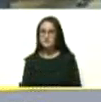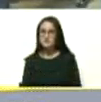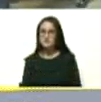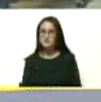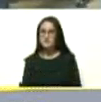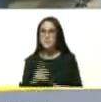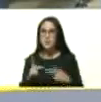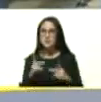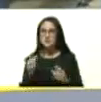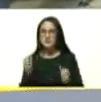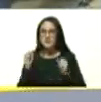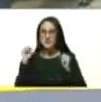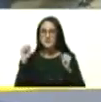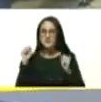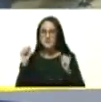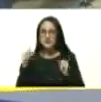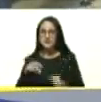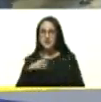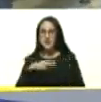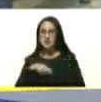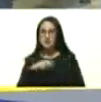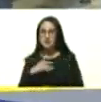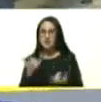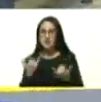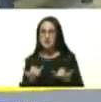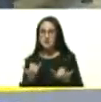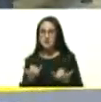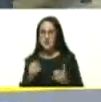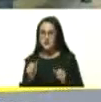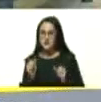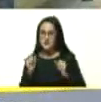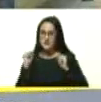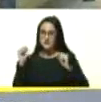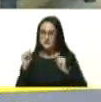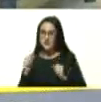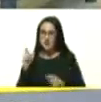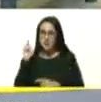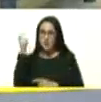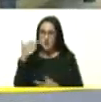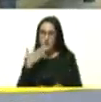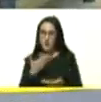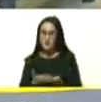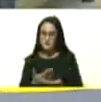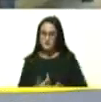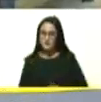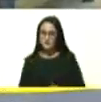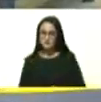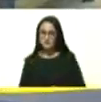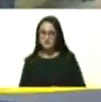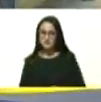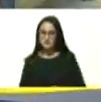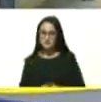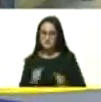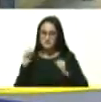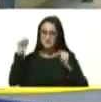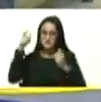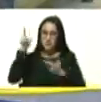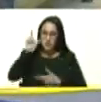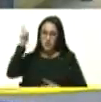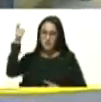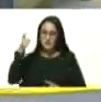Producir es vencer y nosotros estamos venciendo. Guárico, gracias, Guárico. ¡Palante, Guárico!